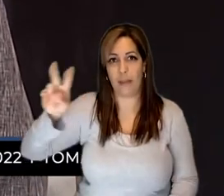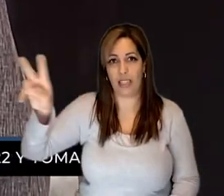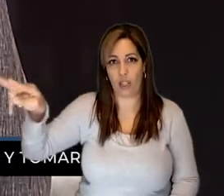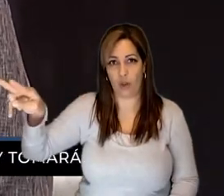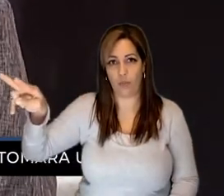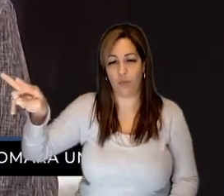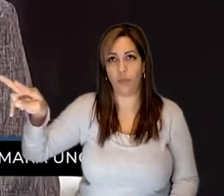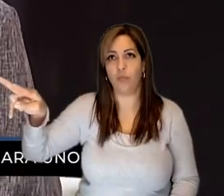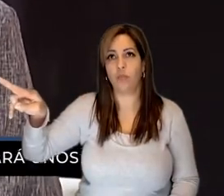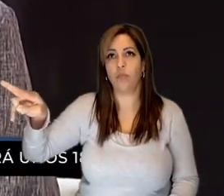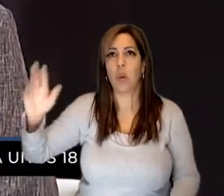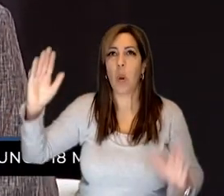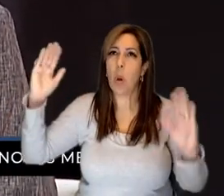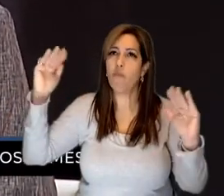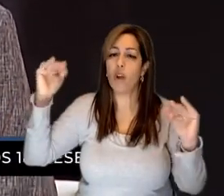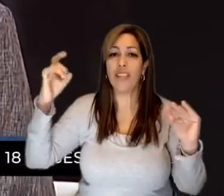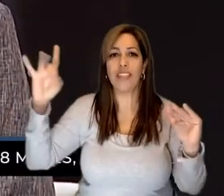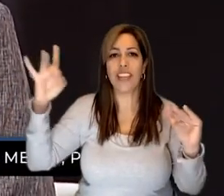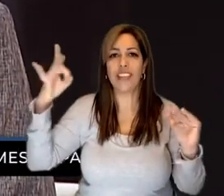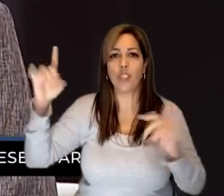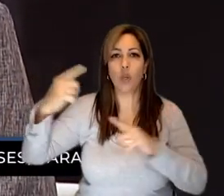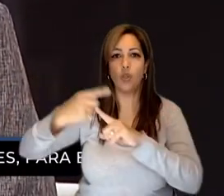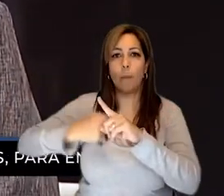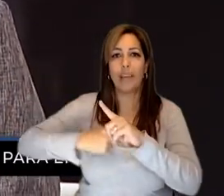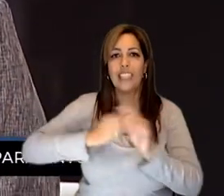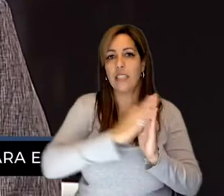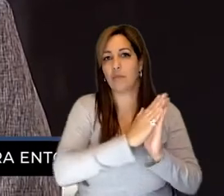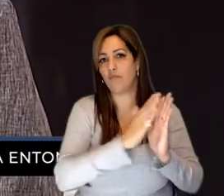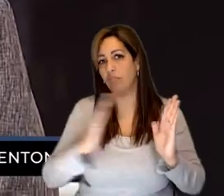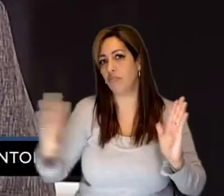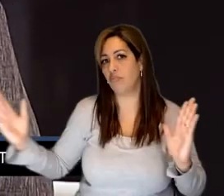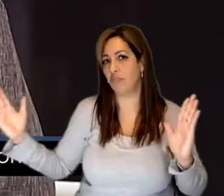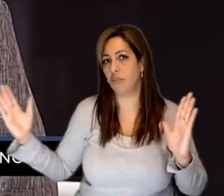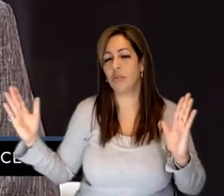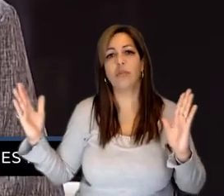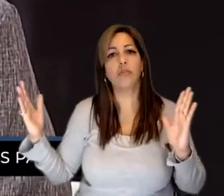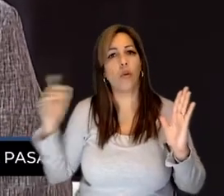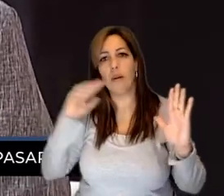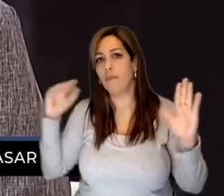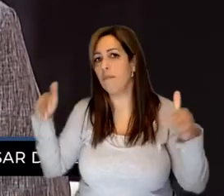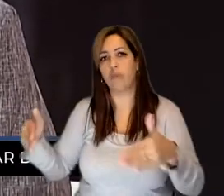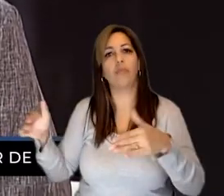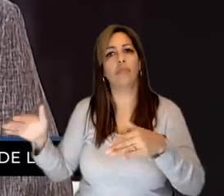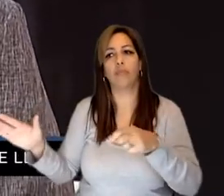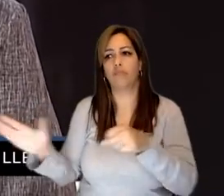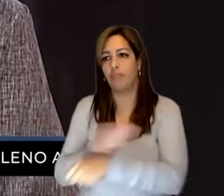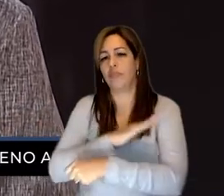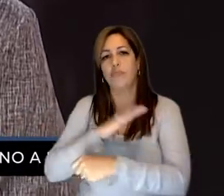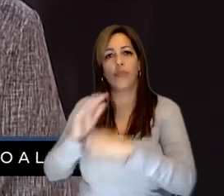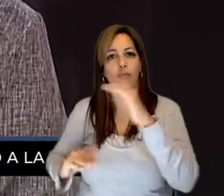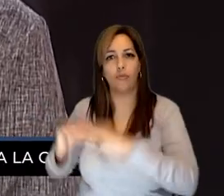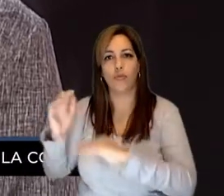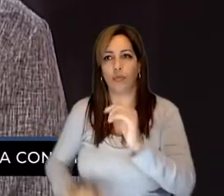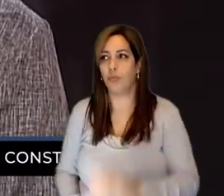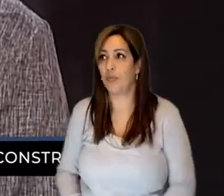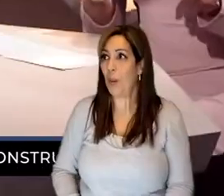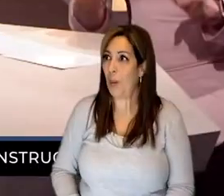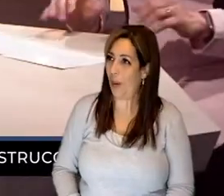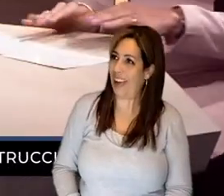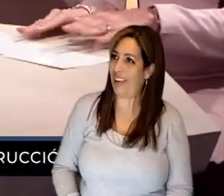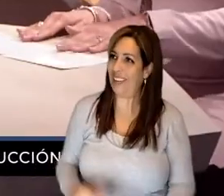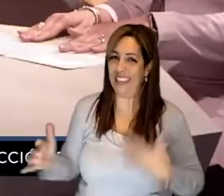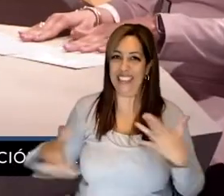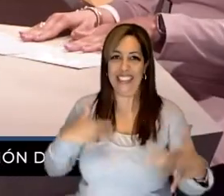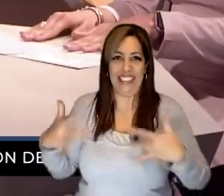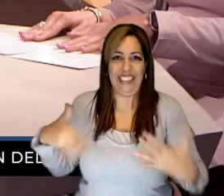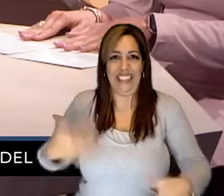La proyección es algunos 18 meses y una vez esa etapa concluya, pues entonces ya vamos de lleno a la construcción del proyecto. Maravilloso, ojalá que así sea,